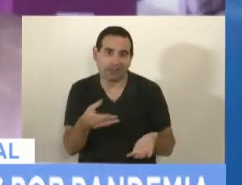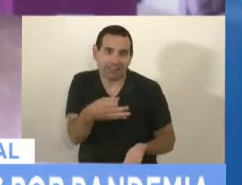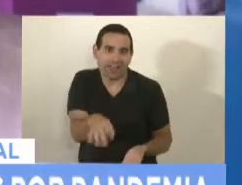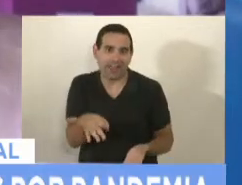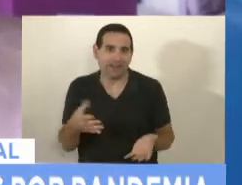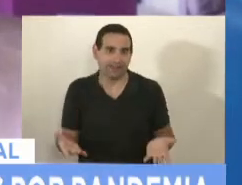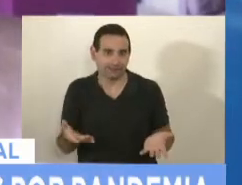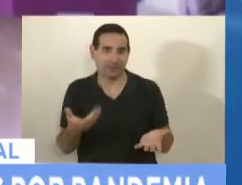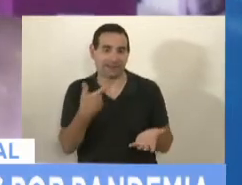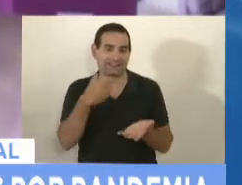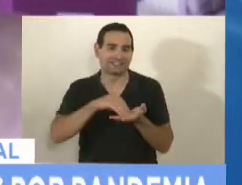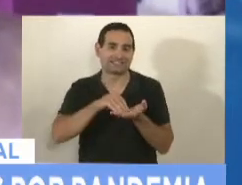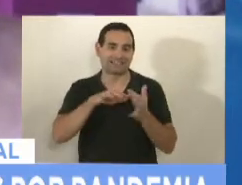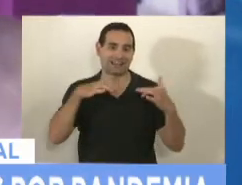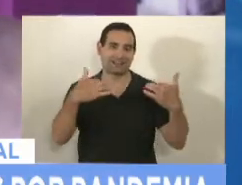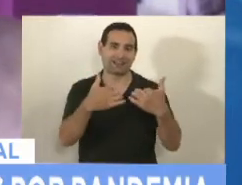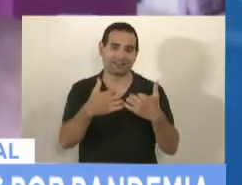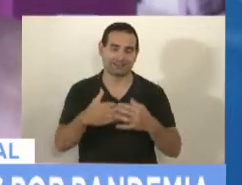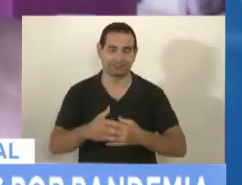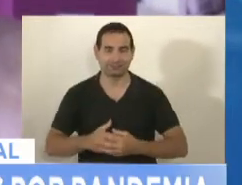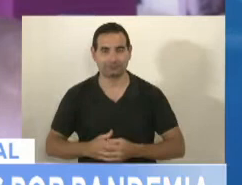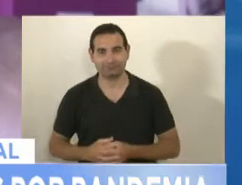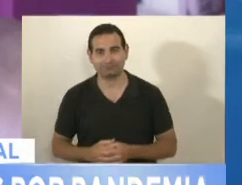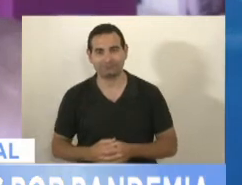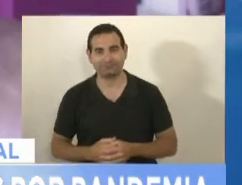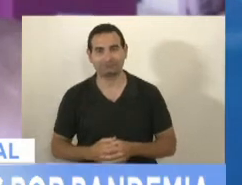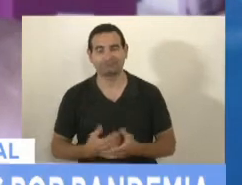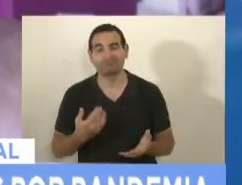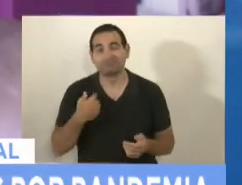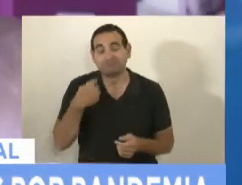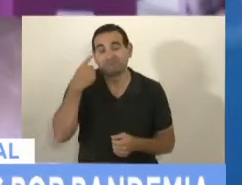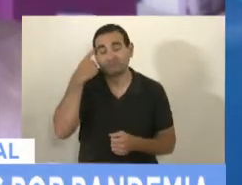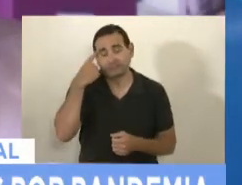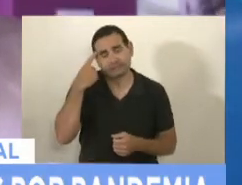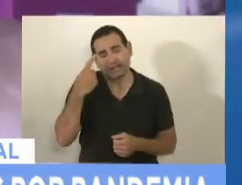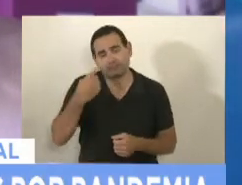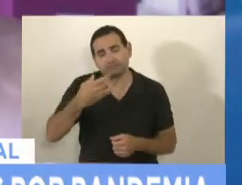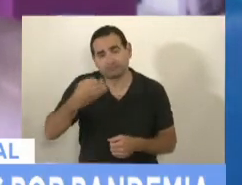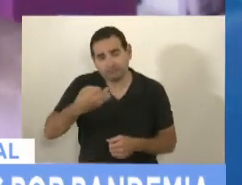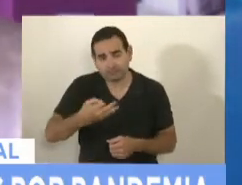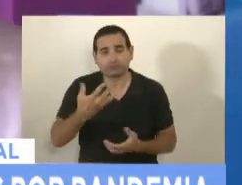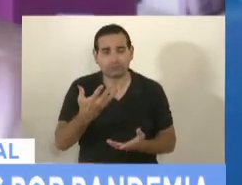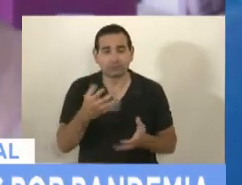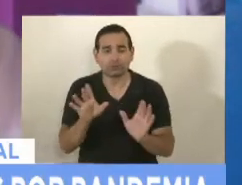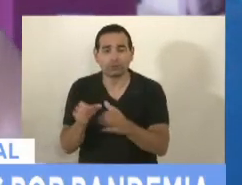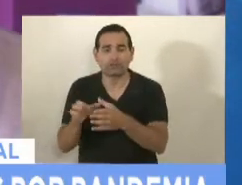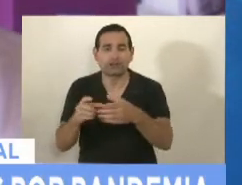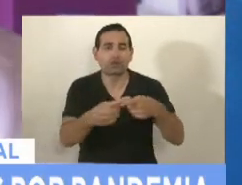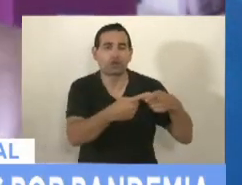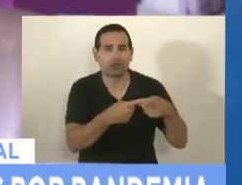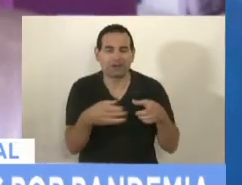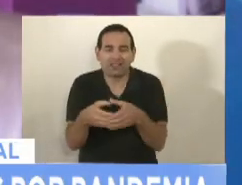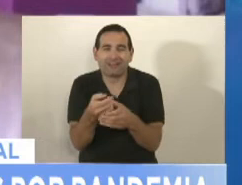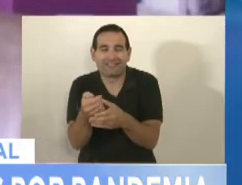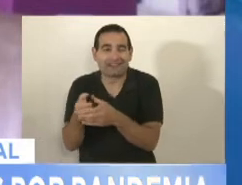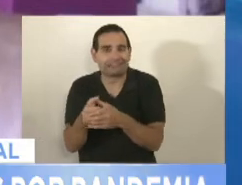en la Cámara y Senado. Yo creo que es cierto, muchos partidos, sobre todo chicos, se han